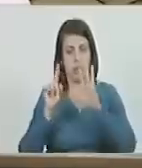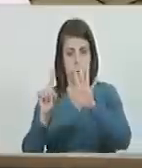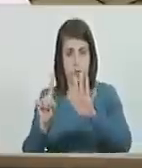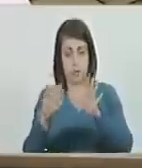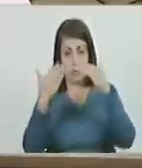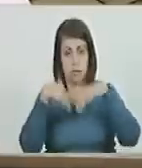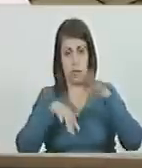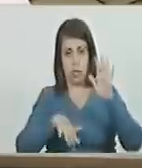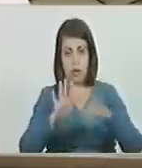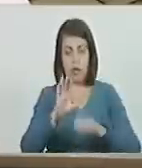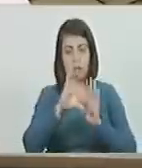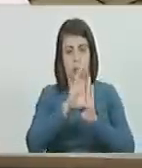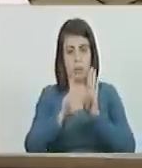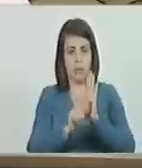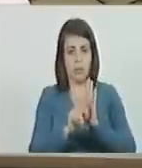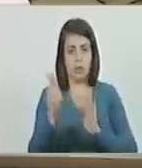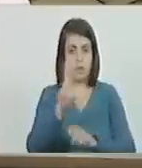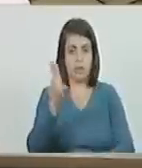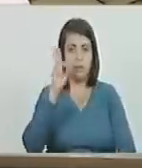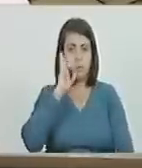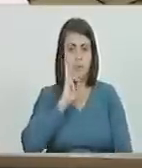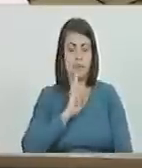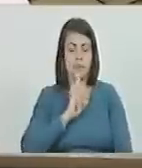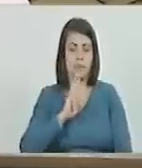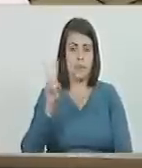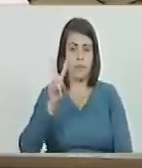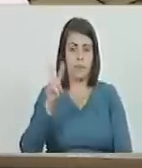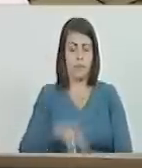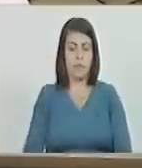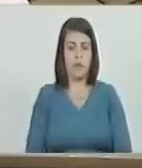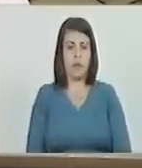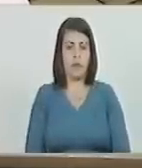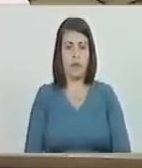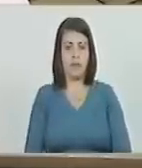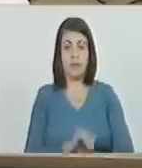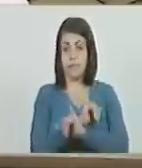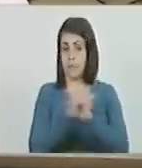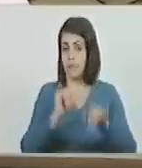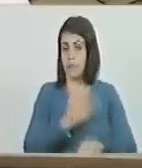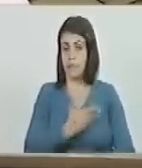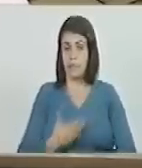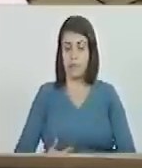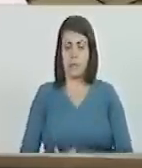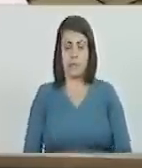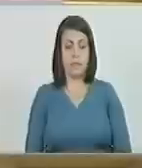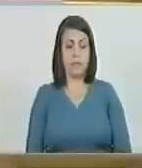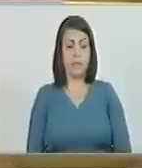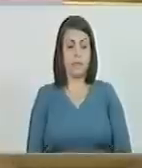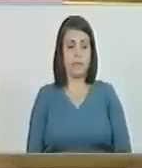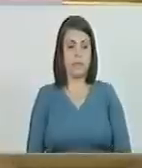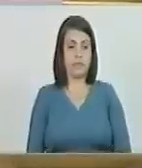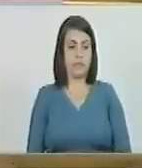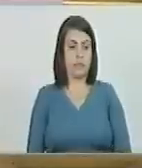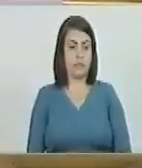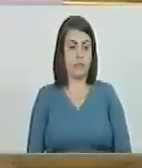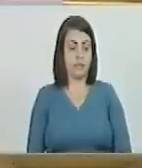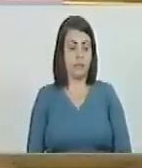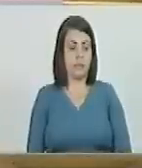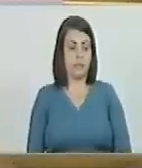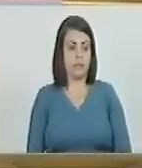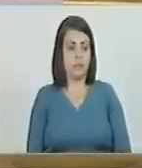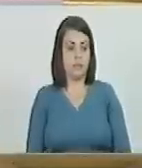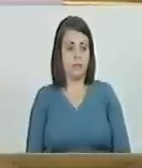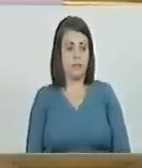236, numeral 15, de la Constitución de la República Bolivariana de Venezuela. Es todo, ciudadano presidente.